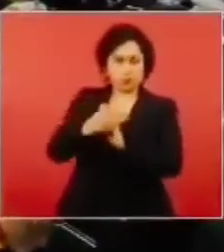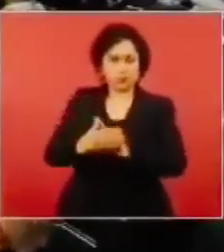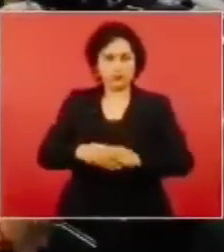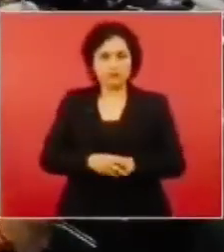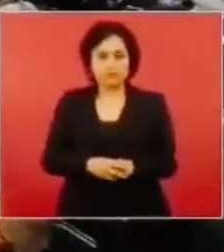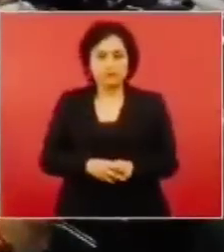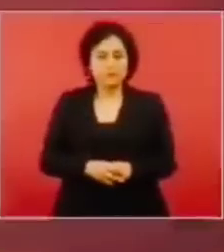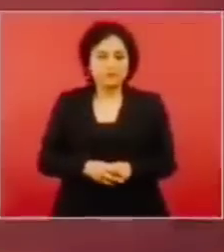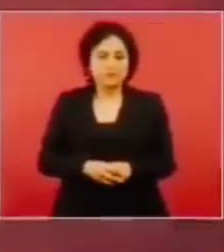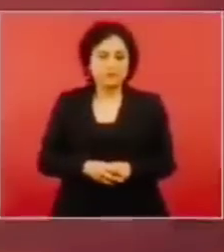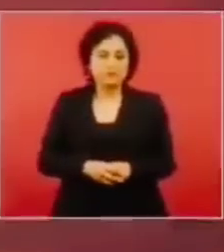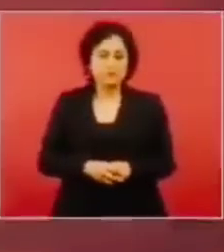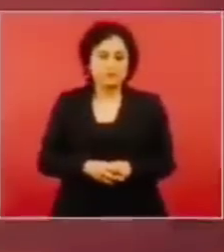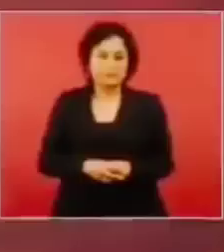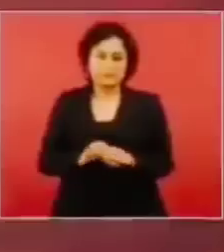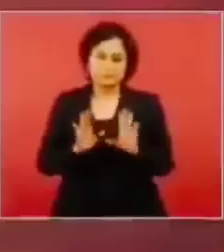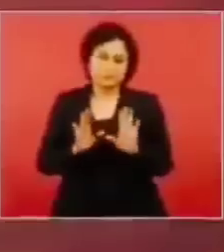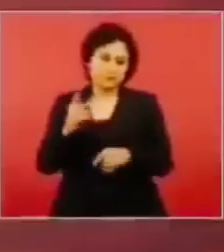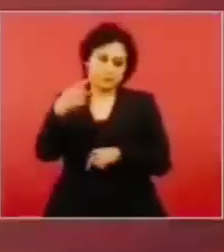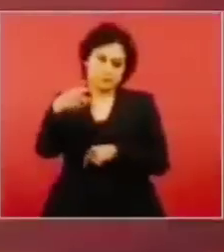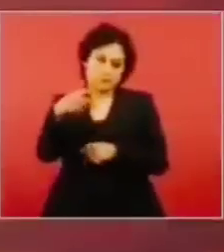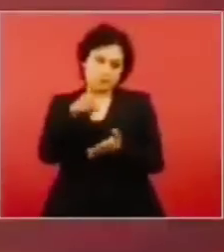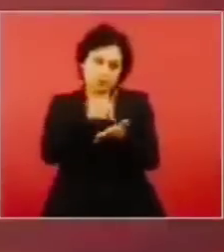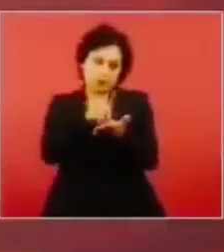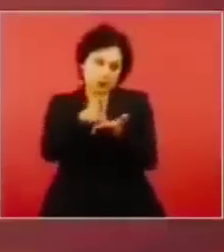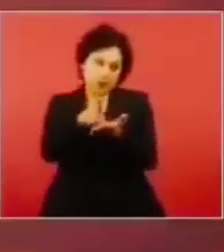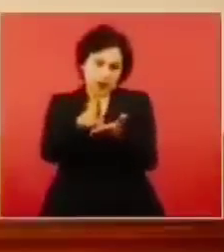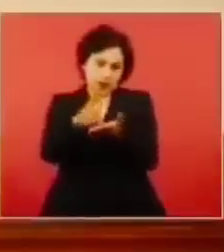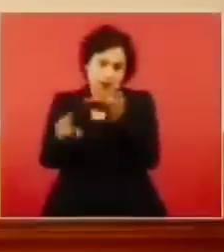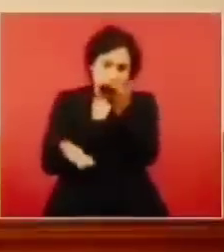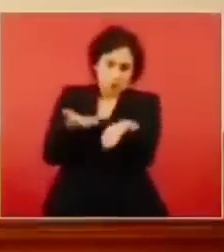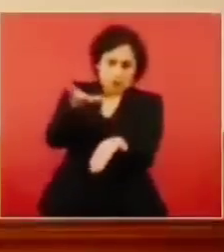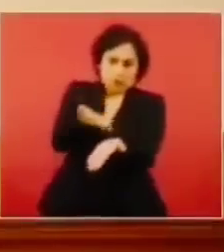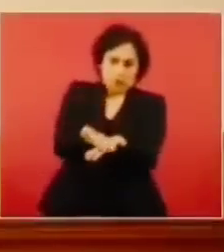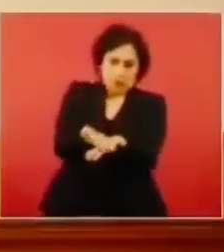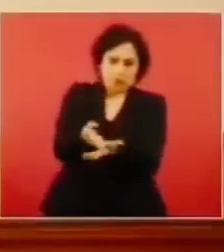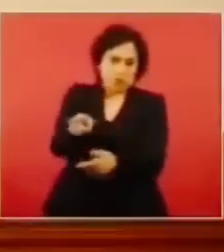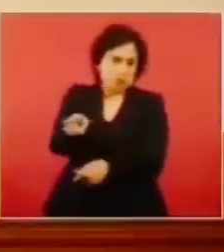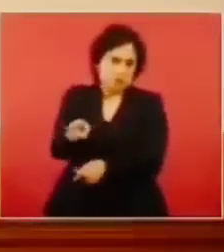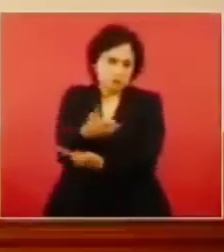No pues ustedes están en su derecho de hacer las propuestas que coinciden